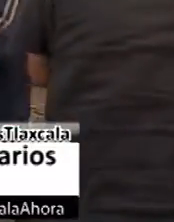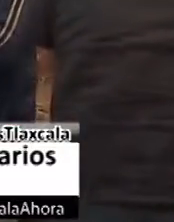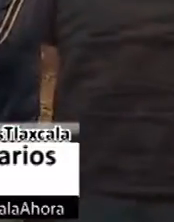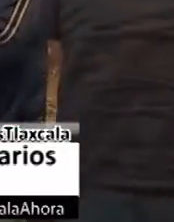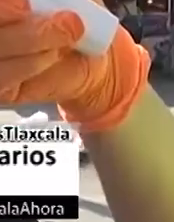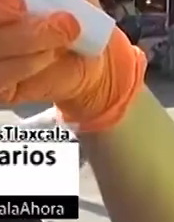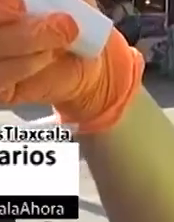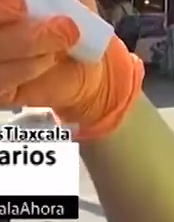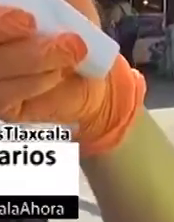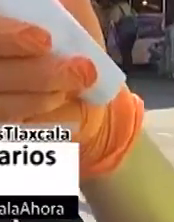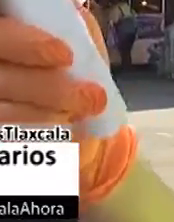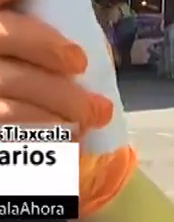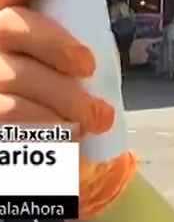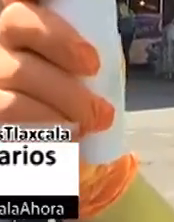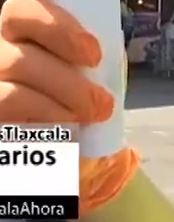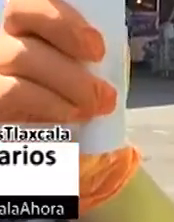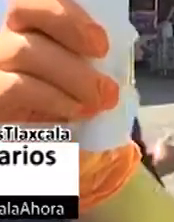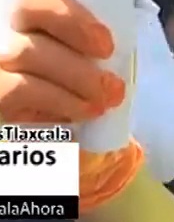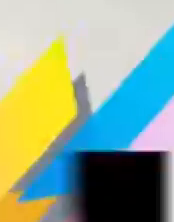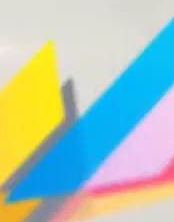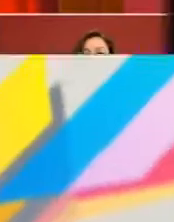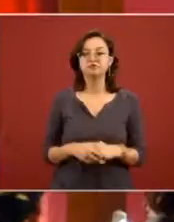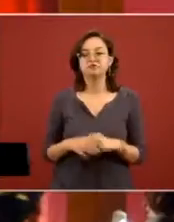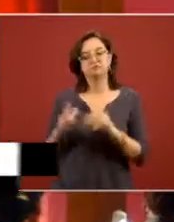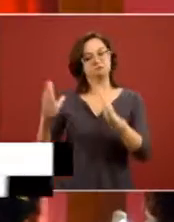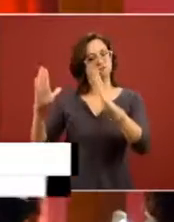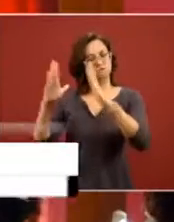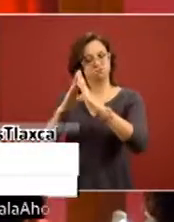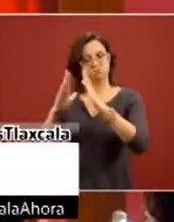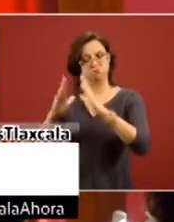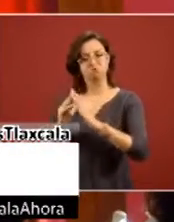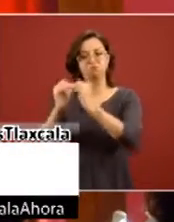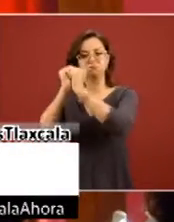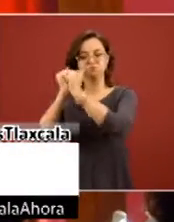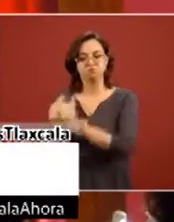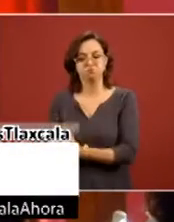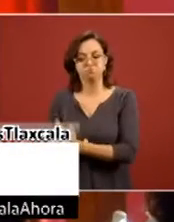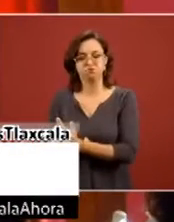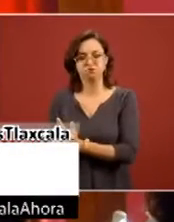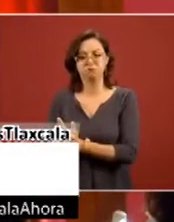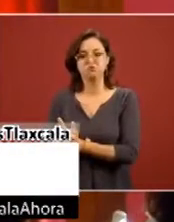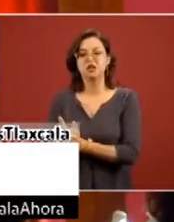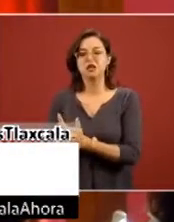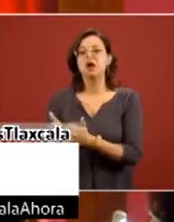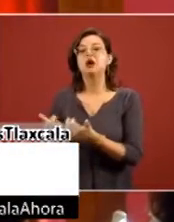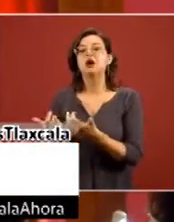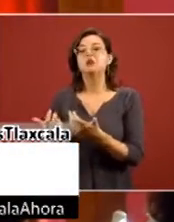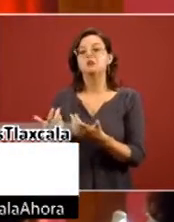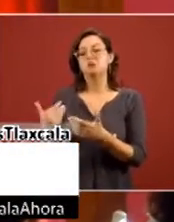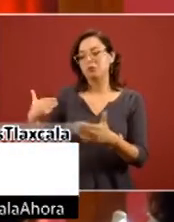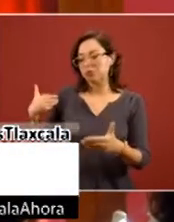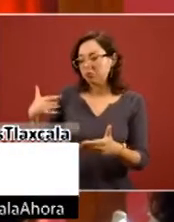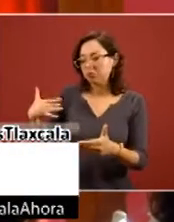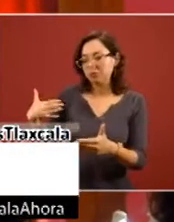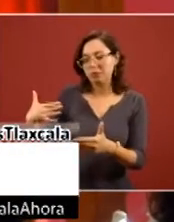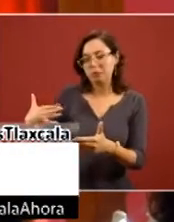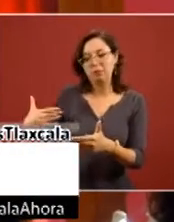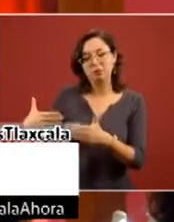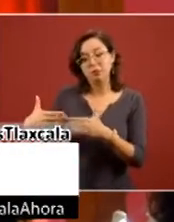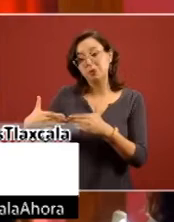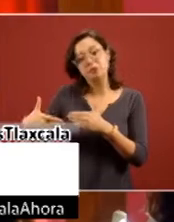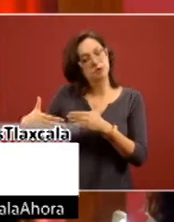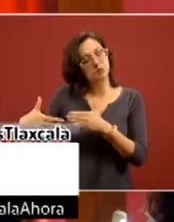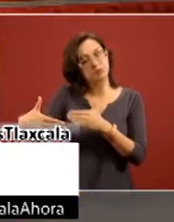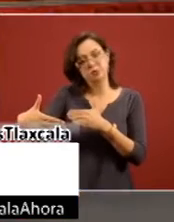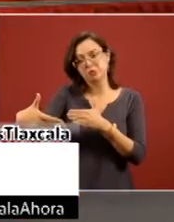temperatura a personas que asistieron a esos centros de abasto. La Secretaría de Salud informó que el número de pacientes por coronavirus en México incrementó